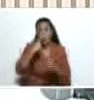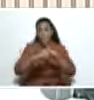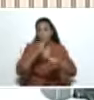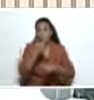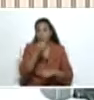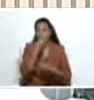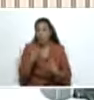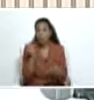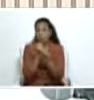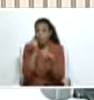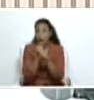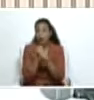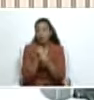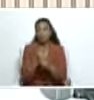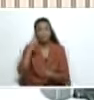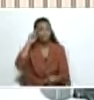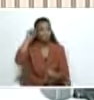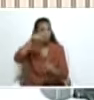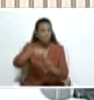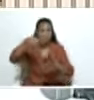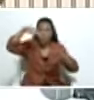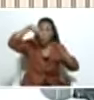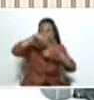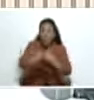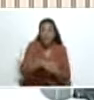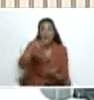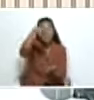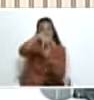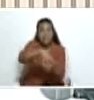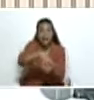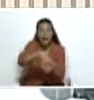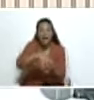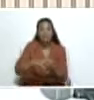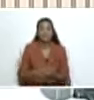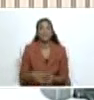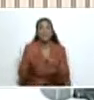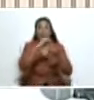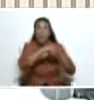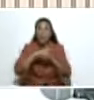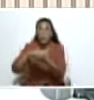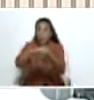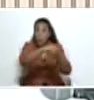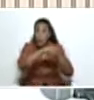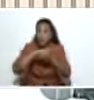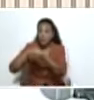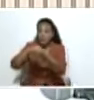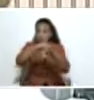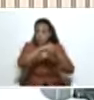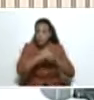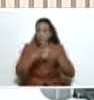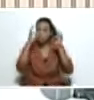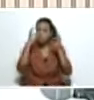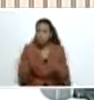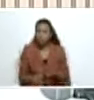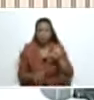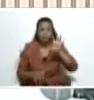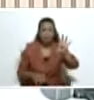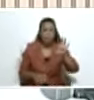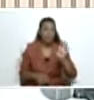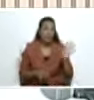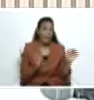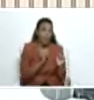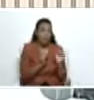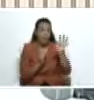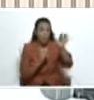salud, ella está ya metida de frente con el pueblo de Trujillo. Trujillo, Trujillo, Trujillo, de